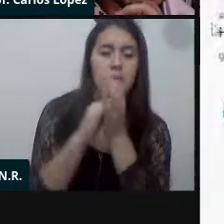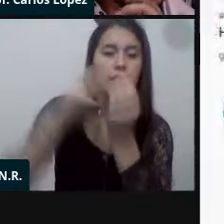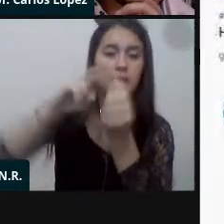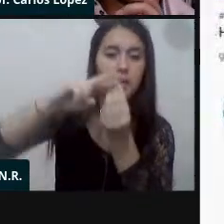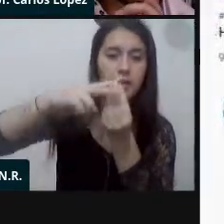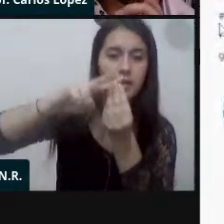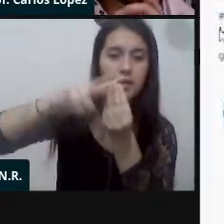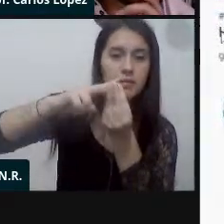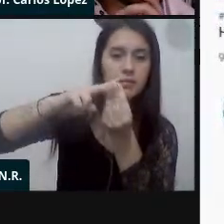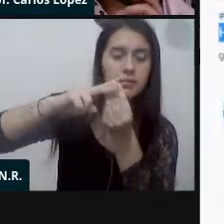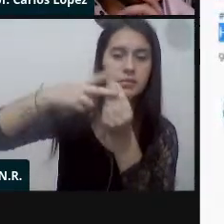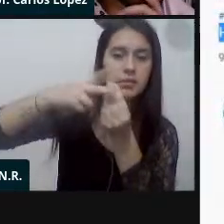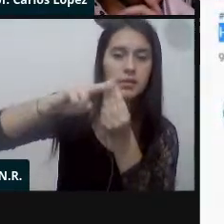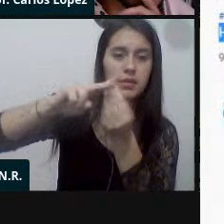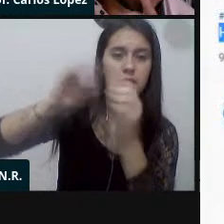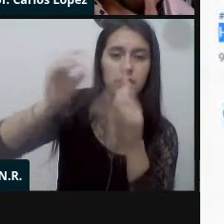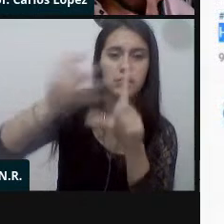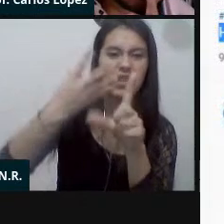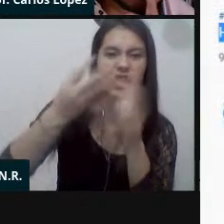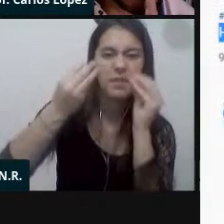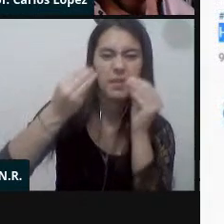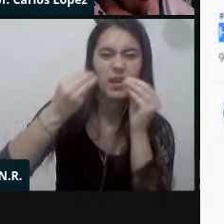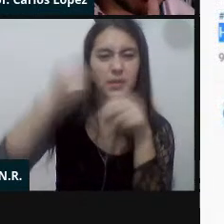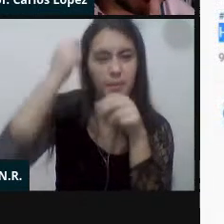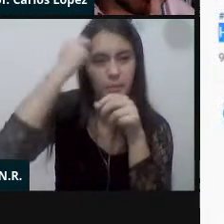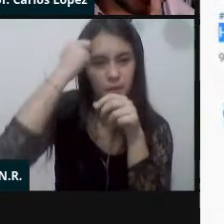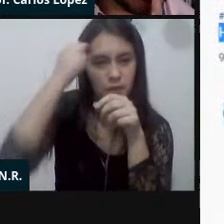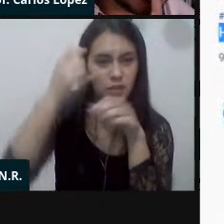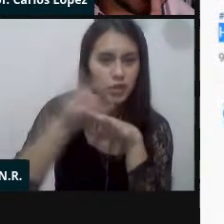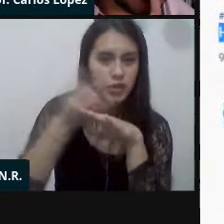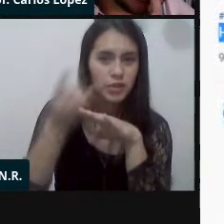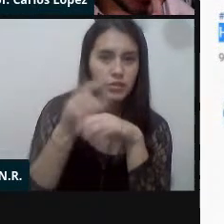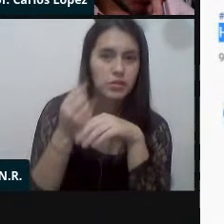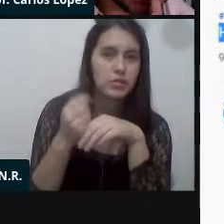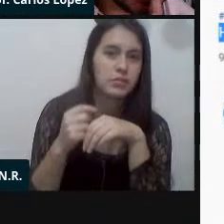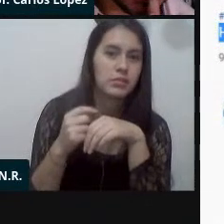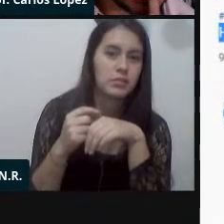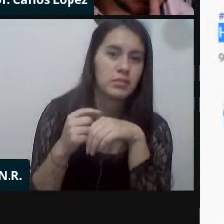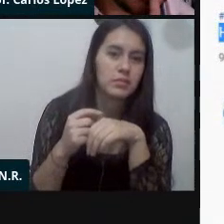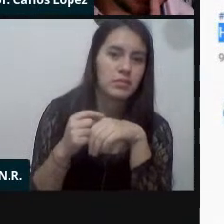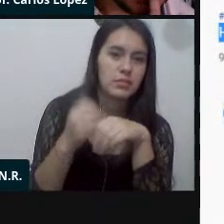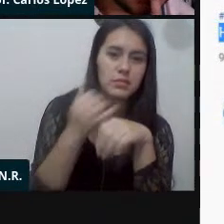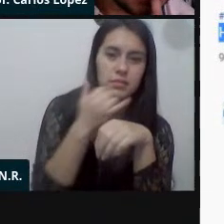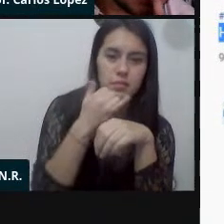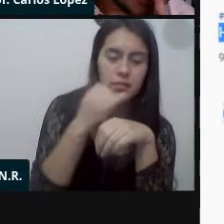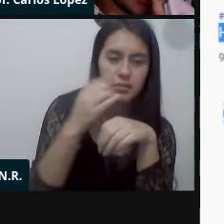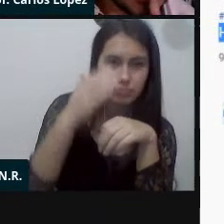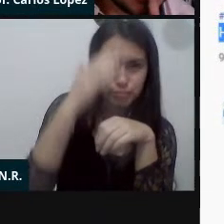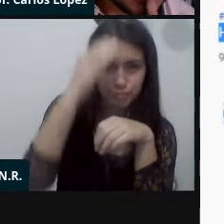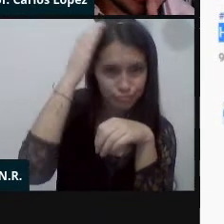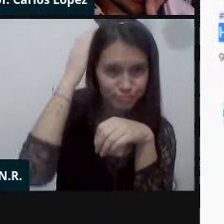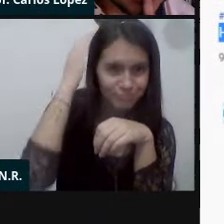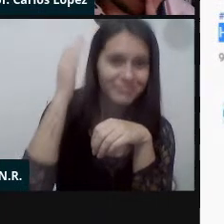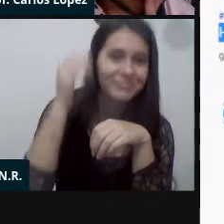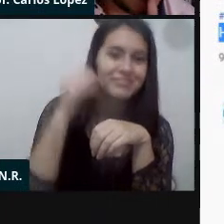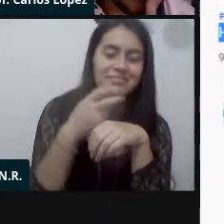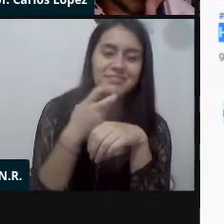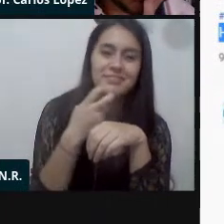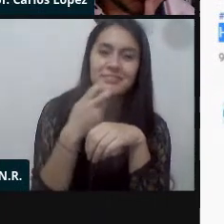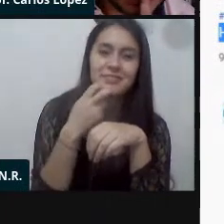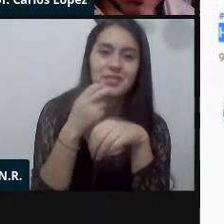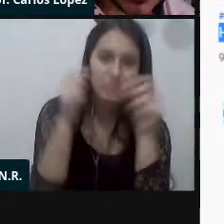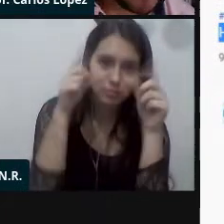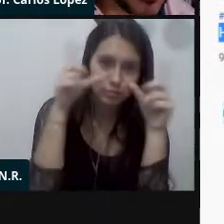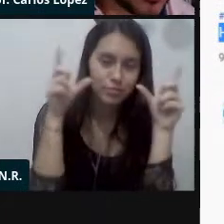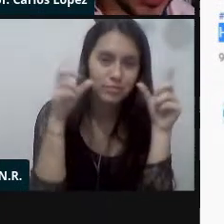Digitales para Docentes. ¿Cómo era de mechudo yo ahí, profesor? Mire, y la Joanita también. Las gafas, qué